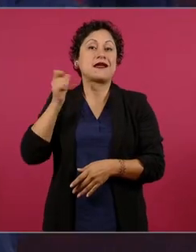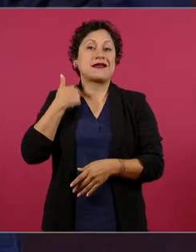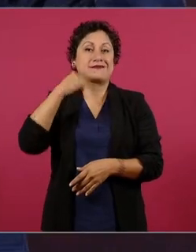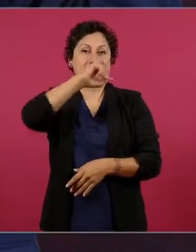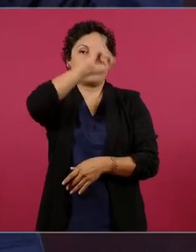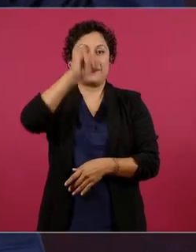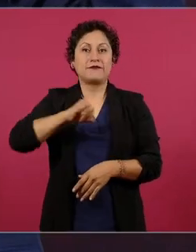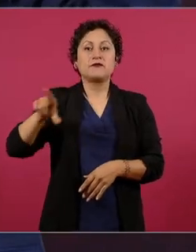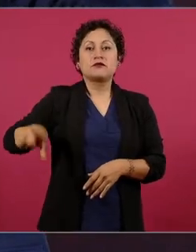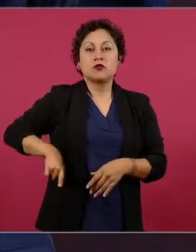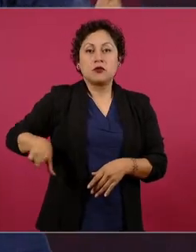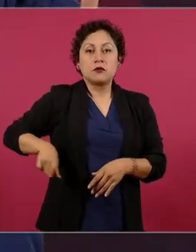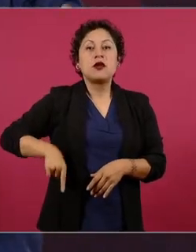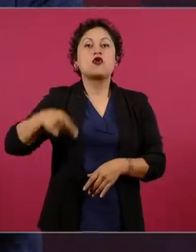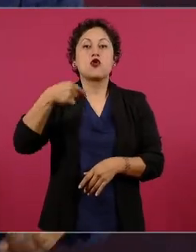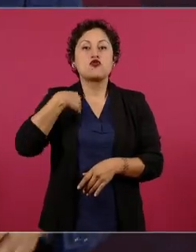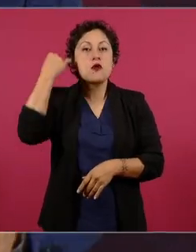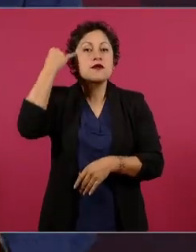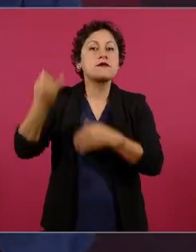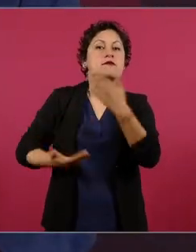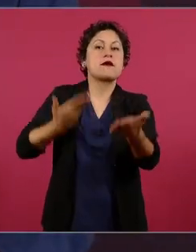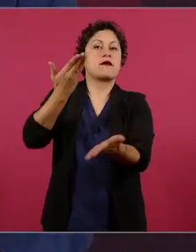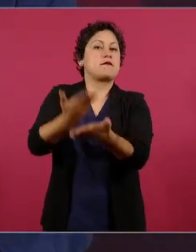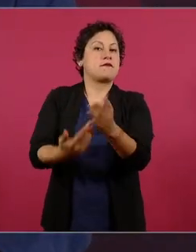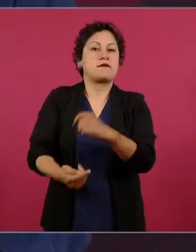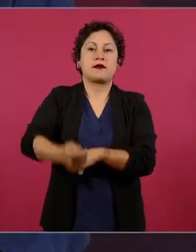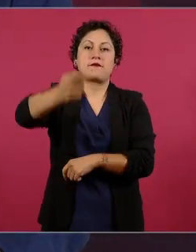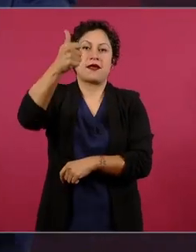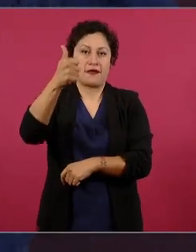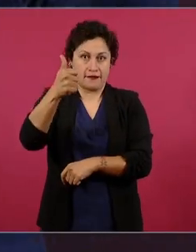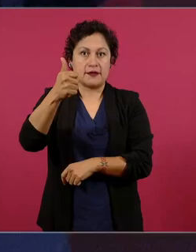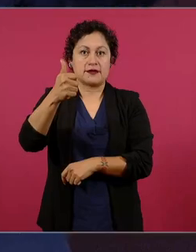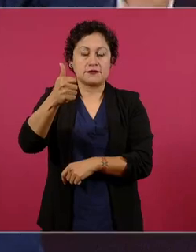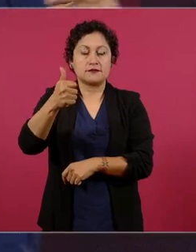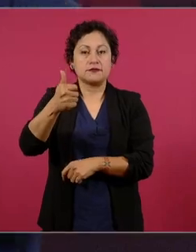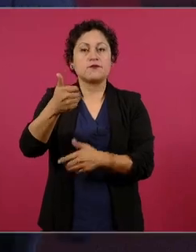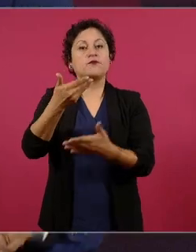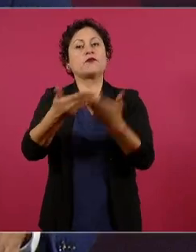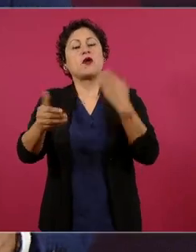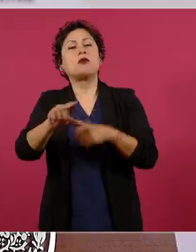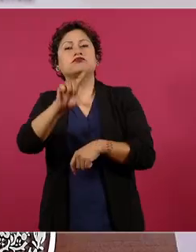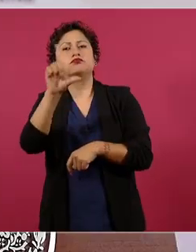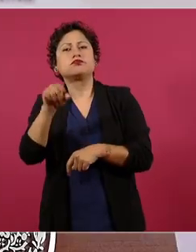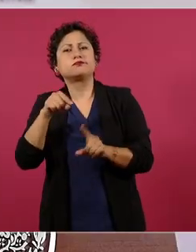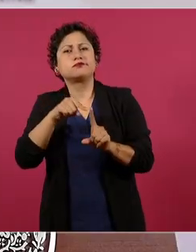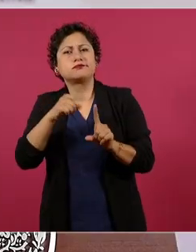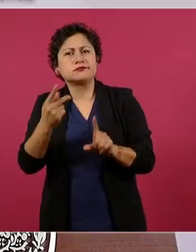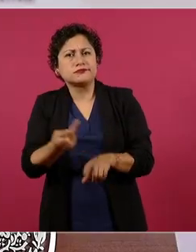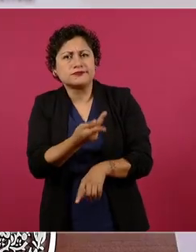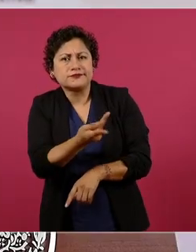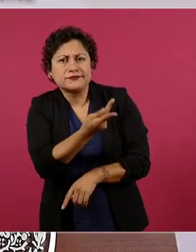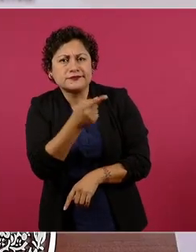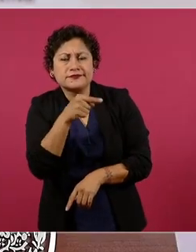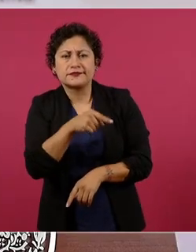Y cuando le preguntan a él, dice que no está de acuerdo,